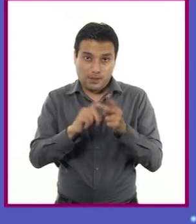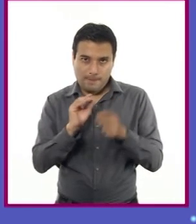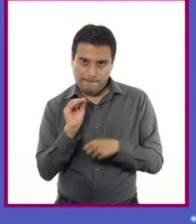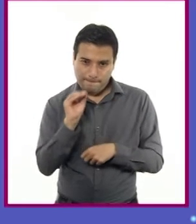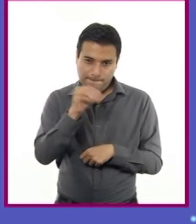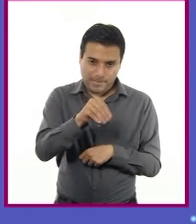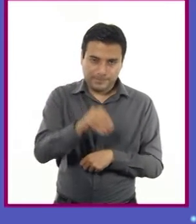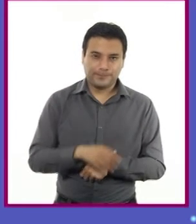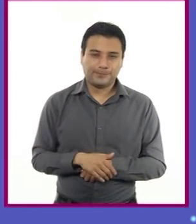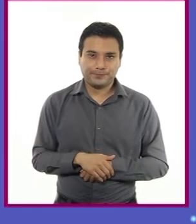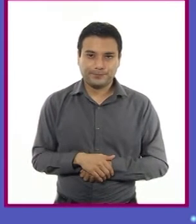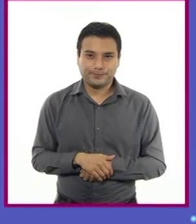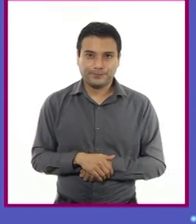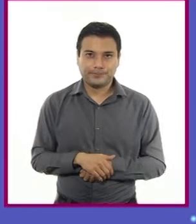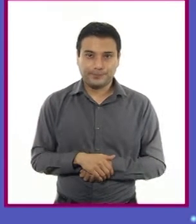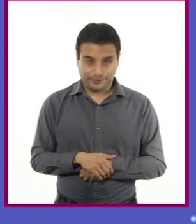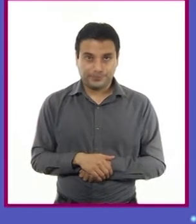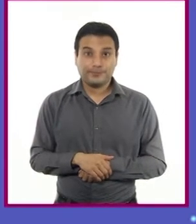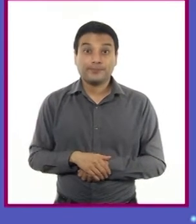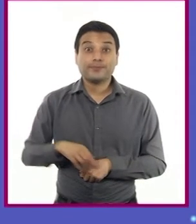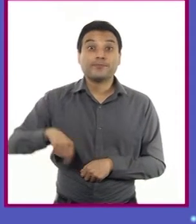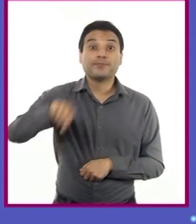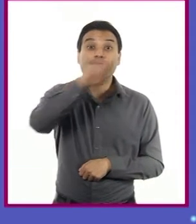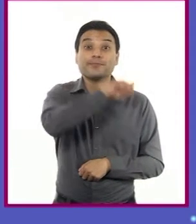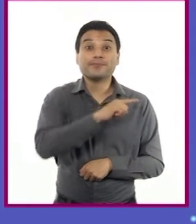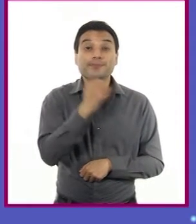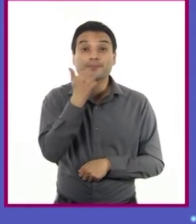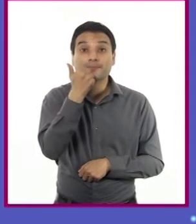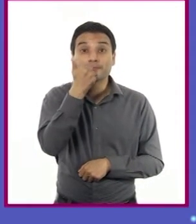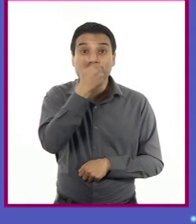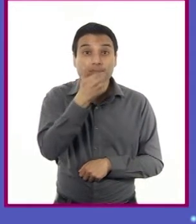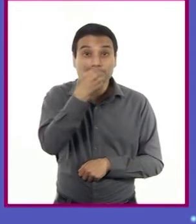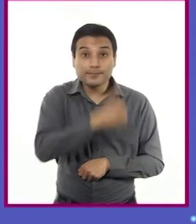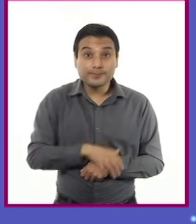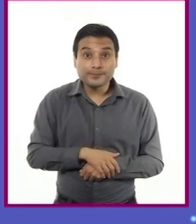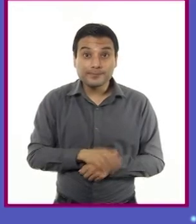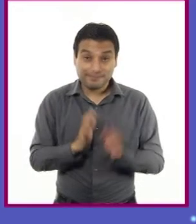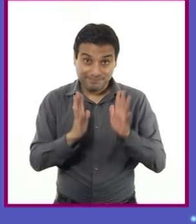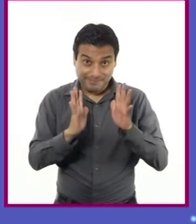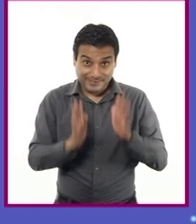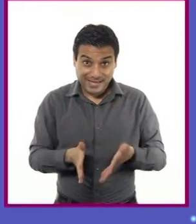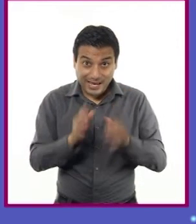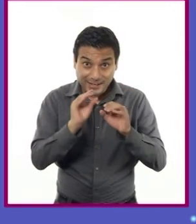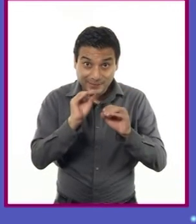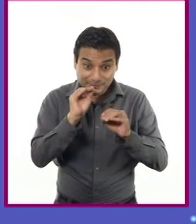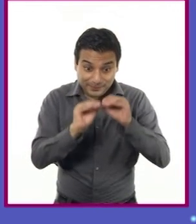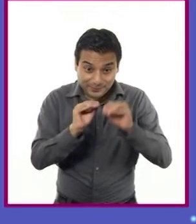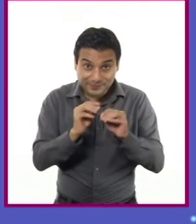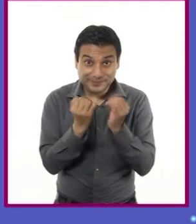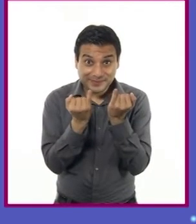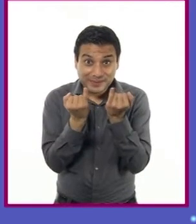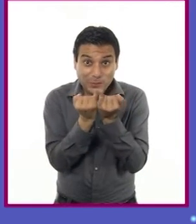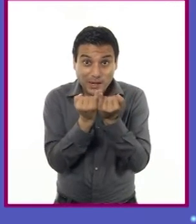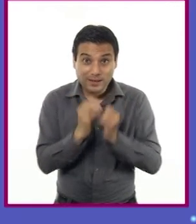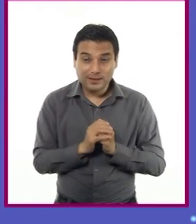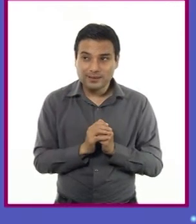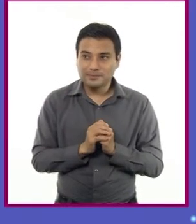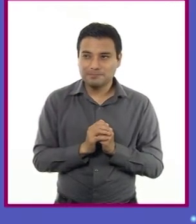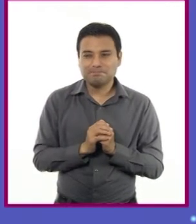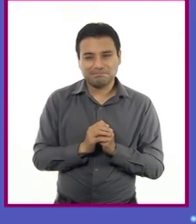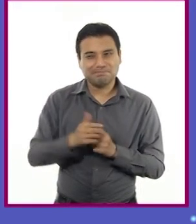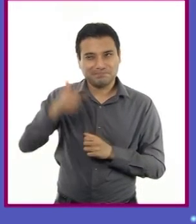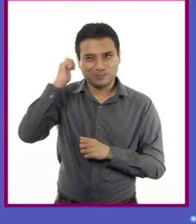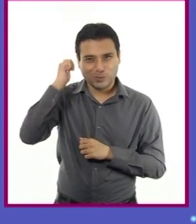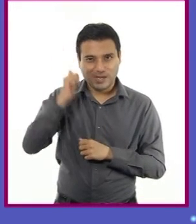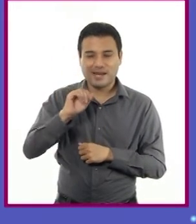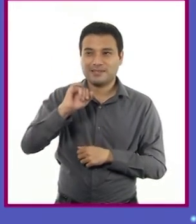mapa. Las alumnas y alumnos en casa, ¿lo están haciendo igual? Espero que sí nos estén siguiendo